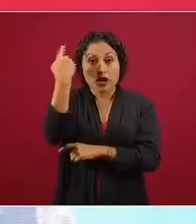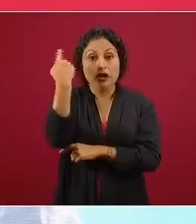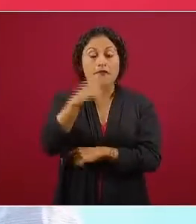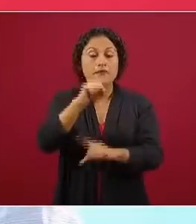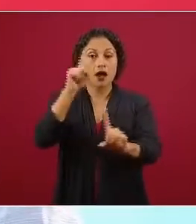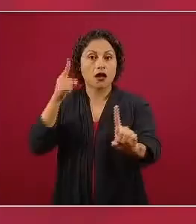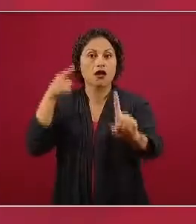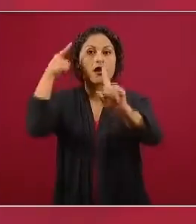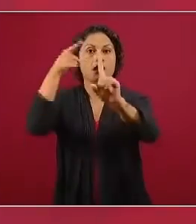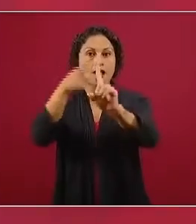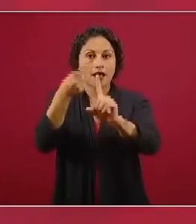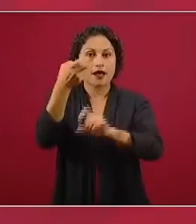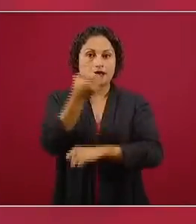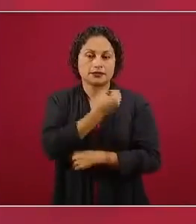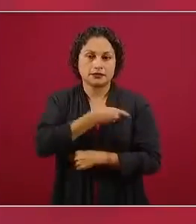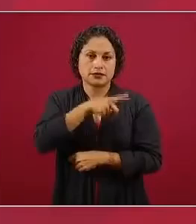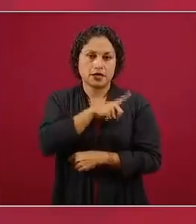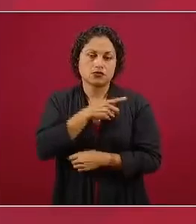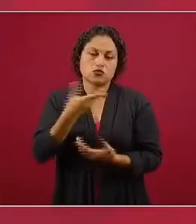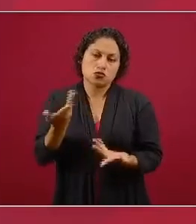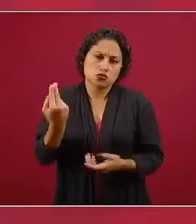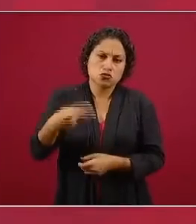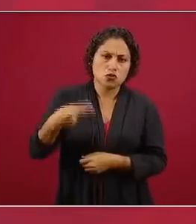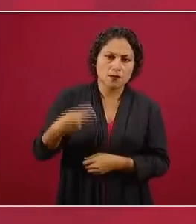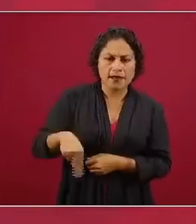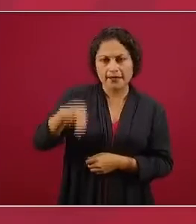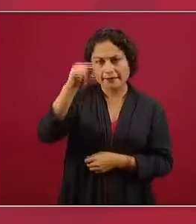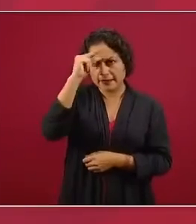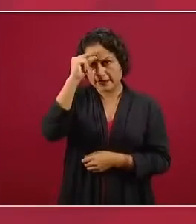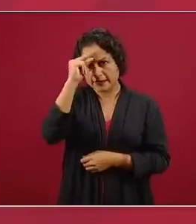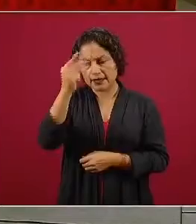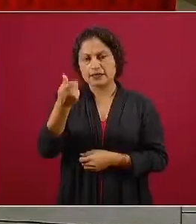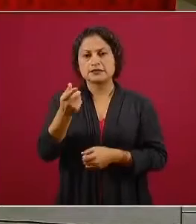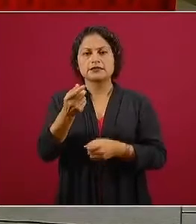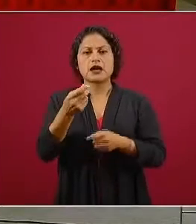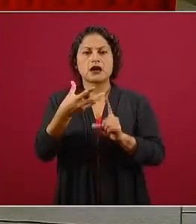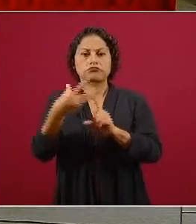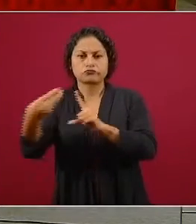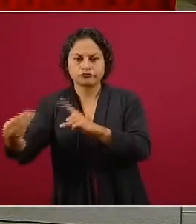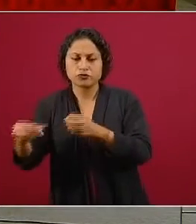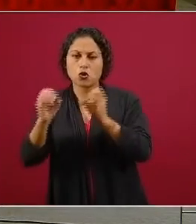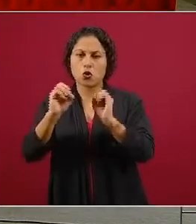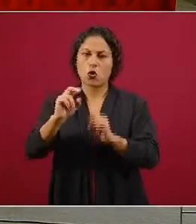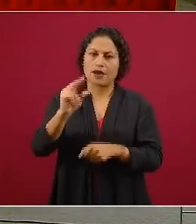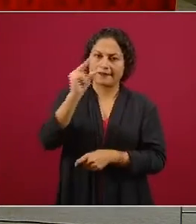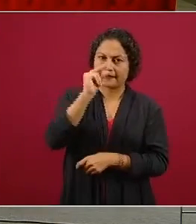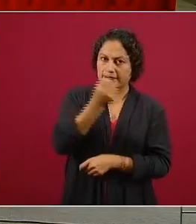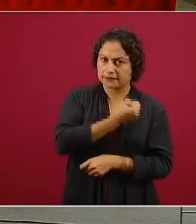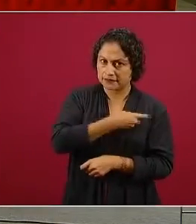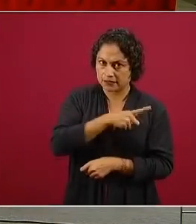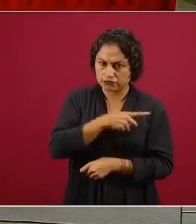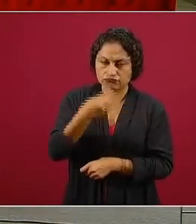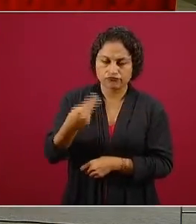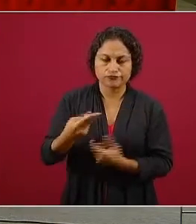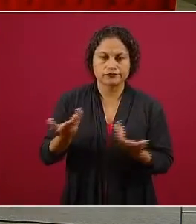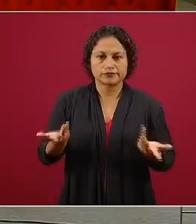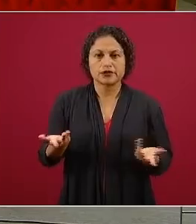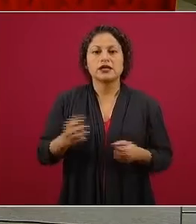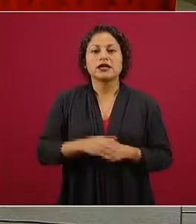llama inteligencia epidemiológica o inteligencia en salud. Como les comentaba el otro día, la Organización Mundial de la